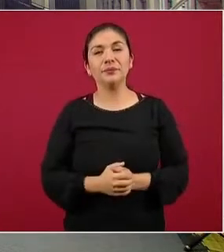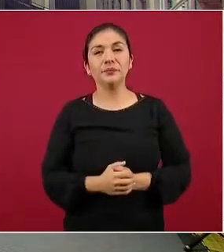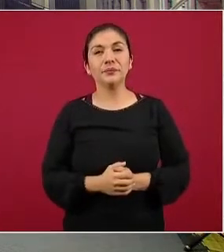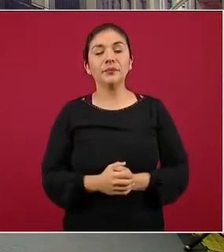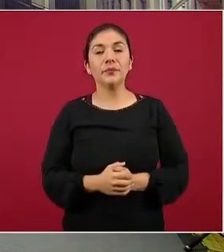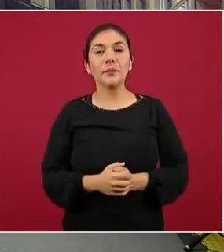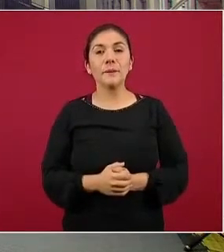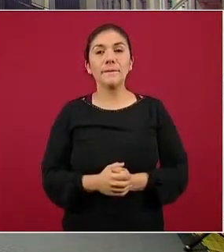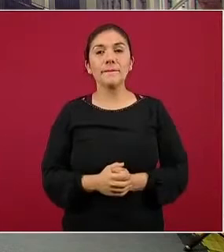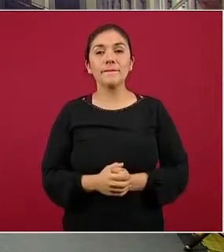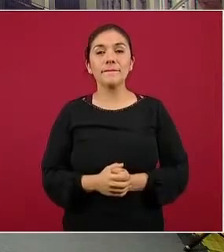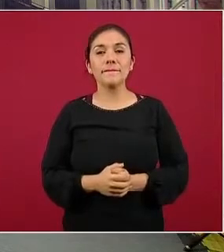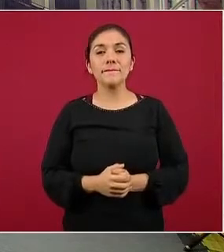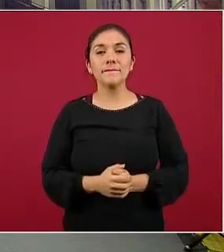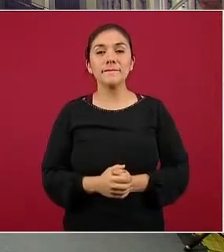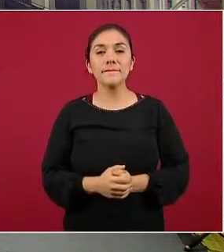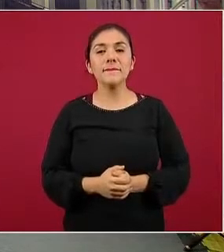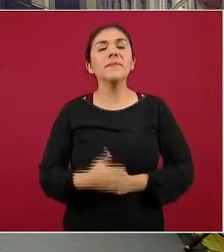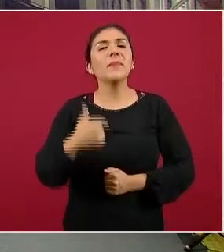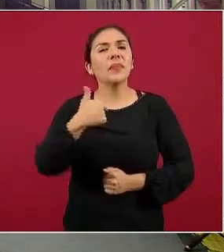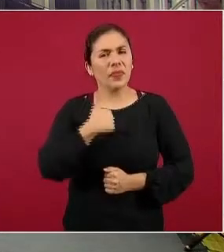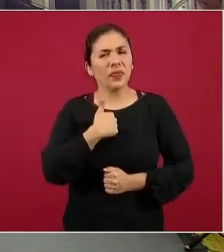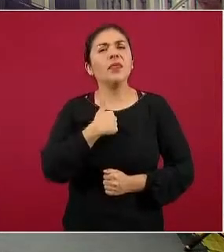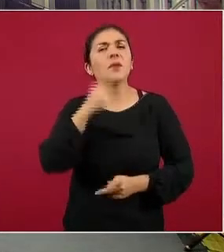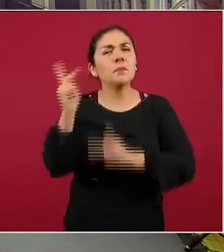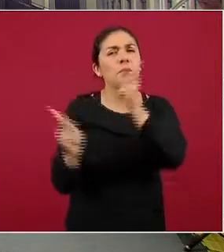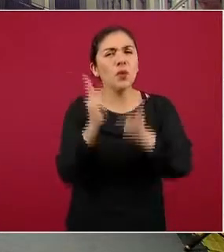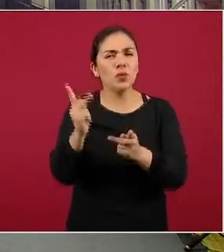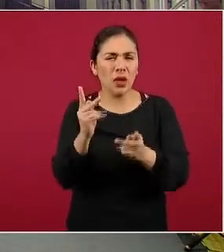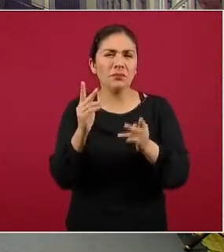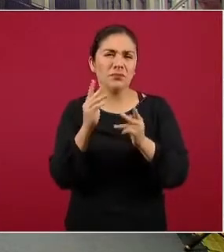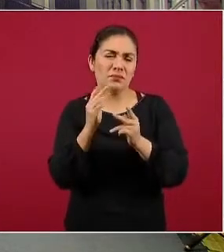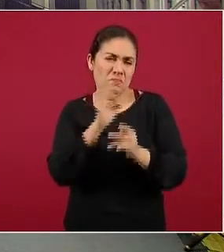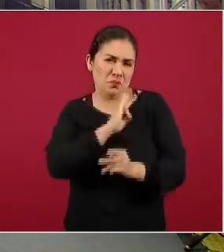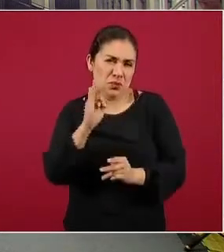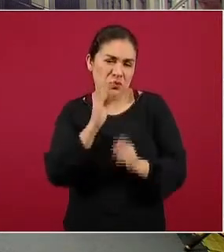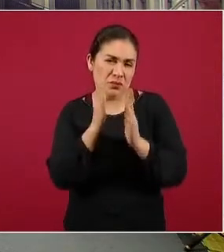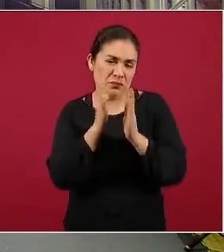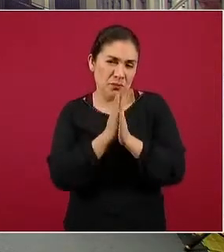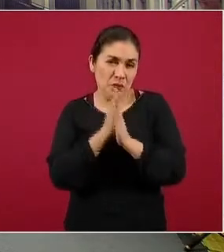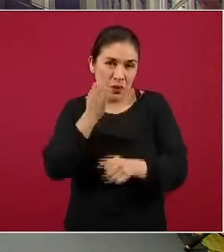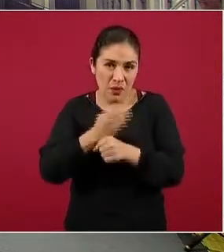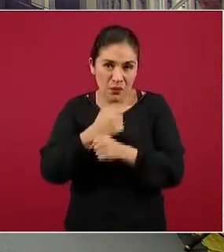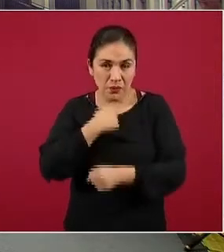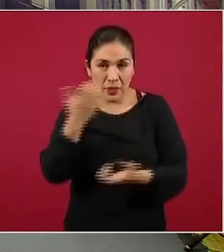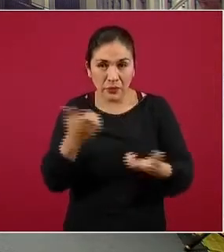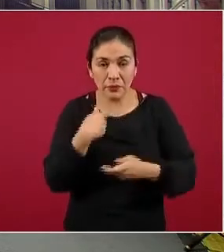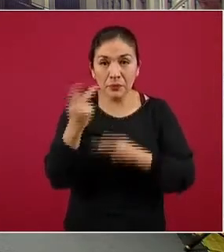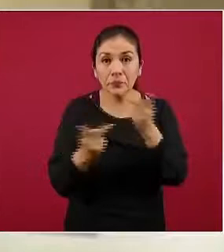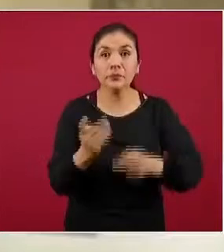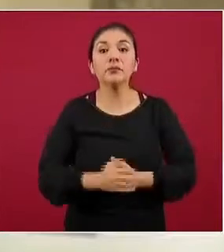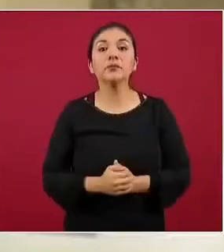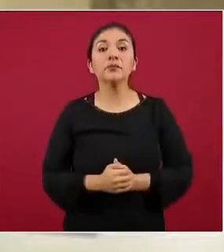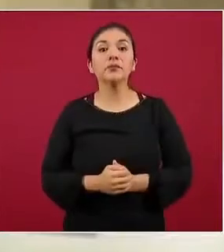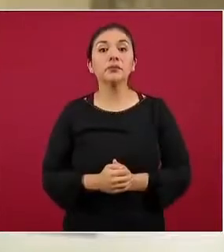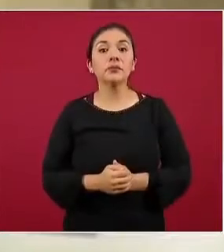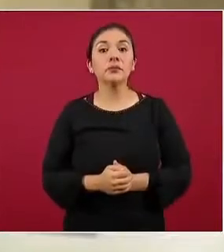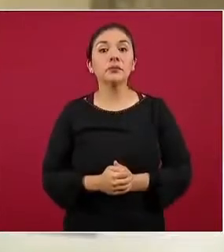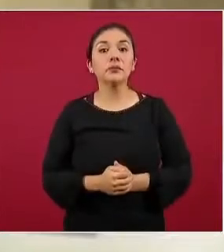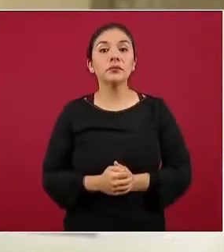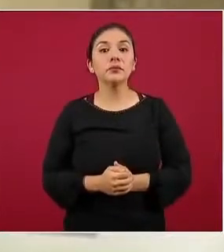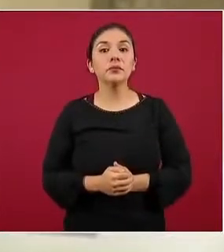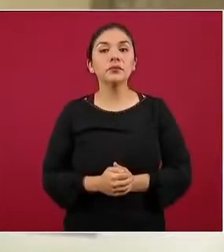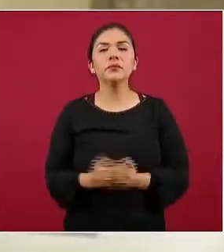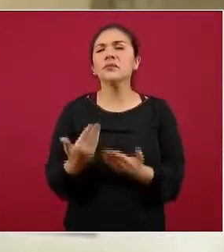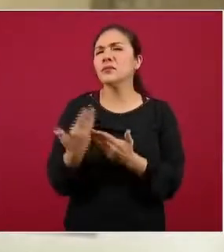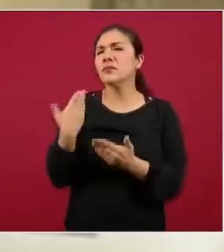Alomía Segarra de Lindre. Tengo un par de preguntas, si me permite, subsecretario. Por favor. Y